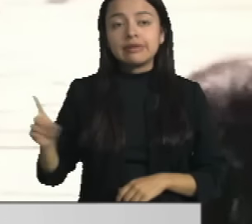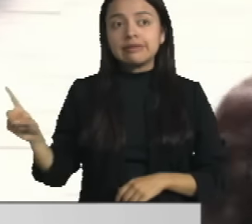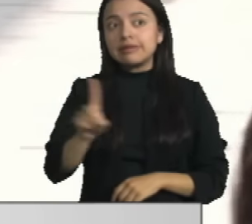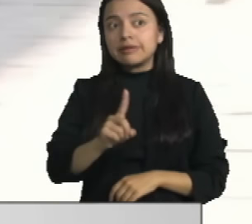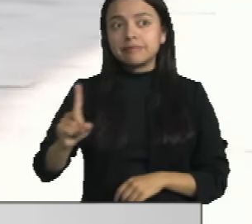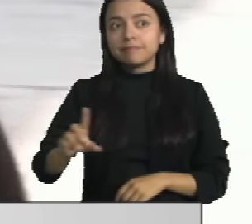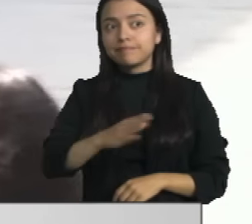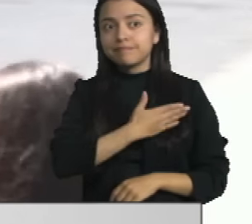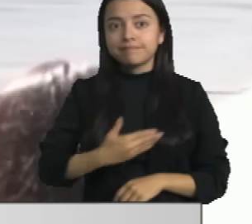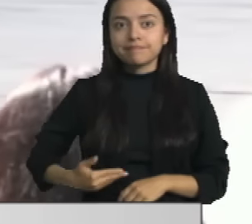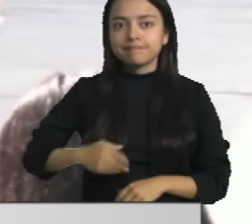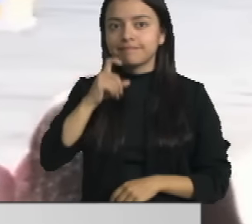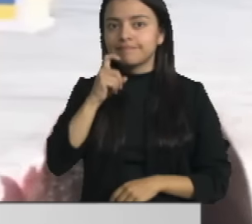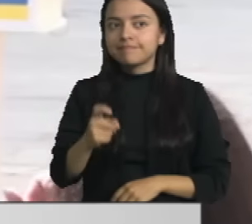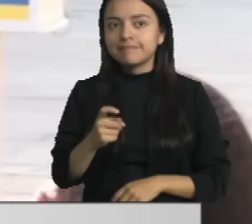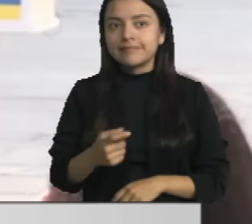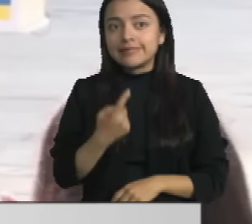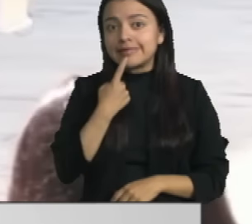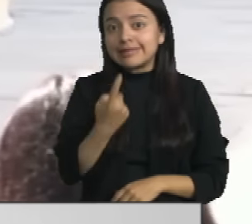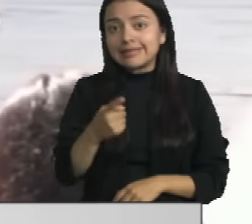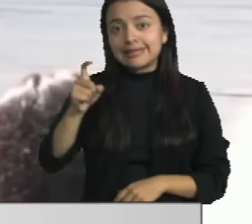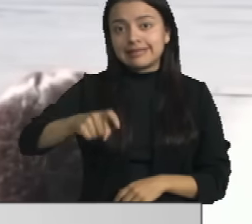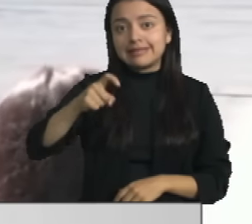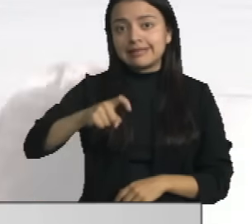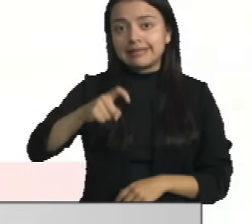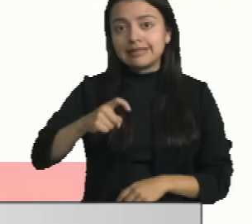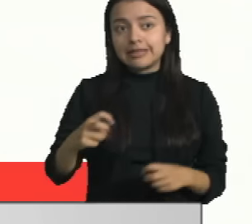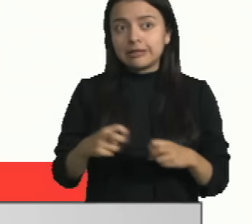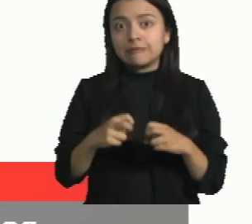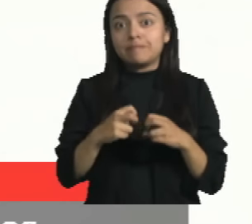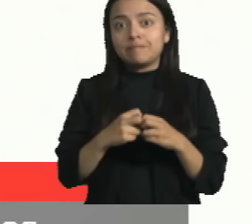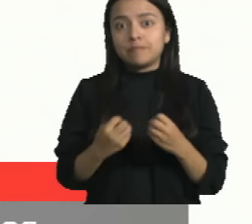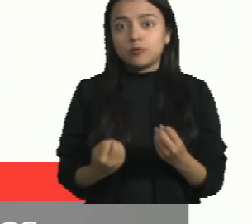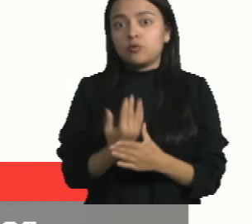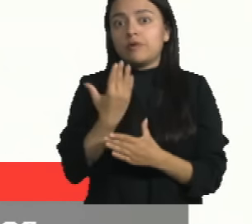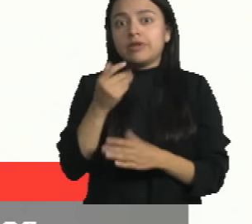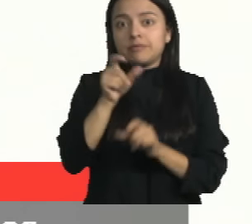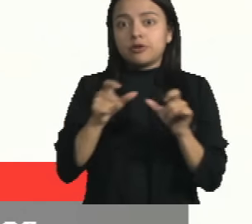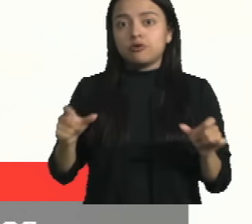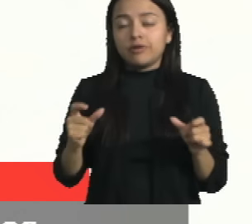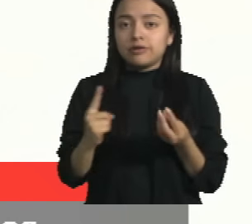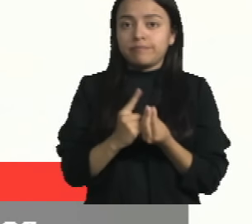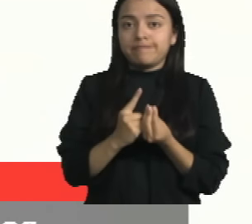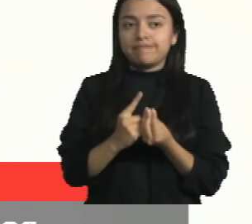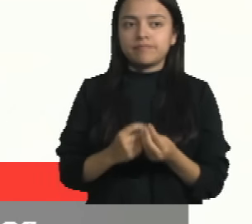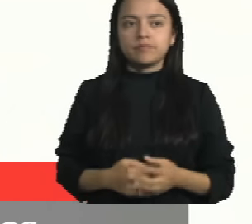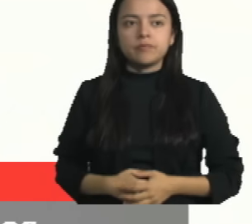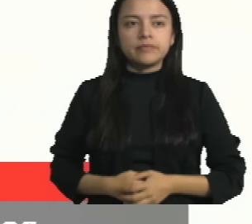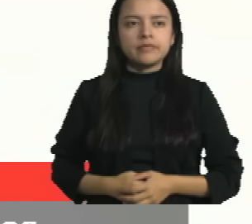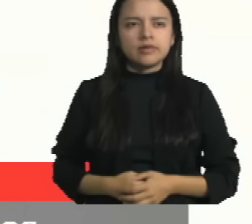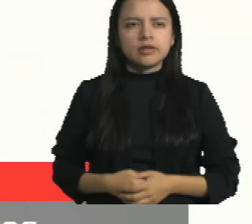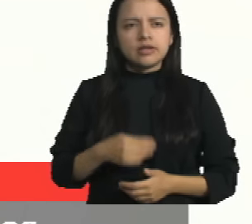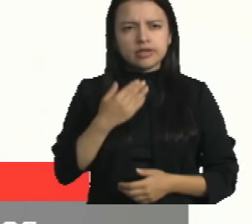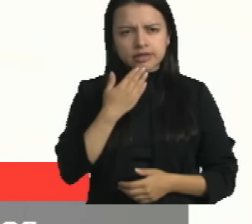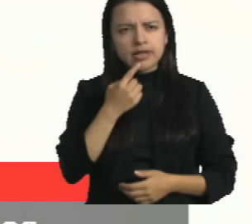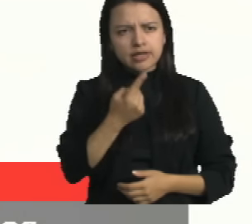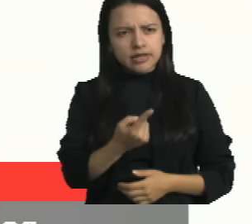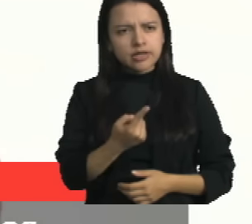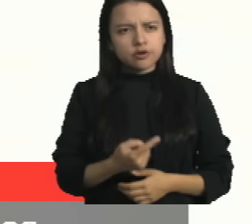Volodymyr Zelensky, dice que ahora su país necesita nueva energía. Ya he hablado de presentación de nuestro gabinete de